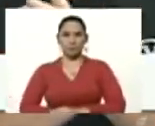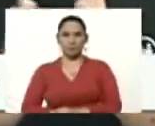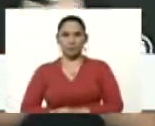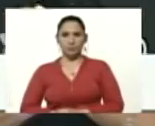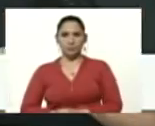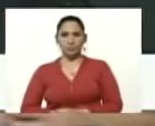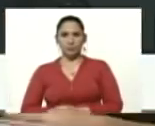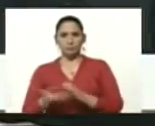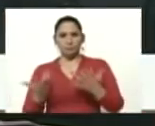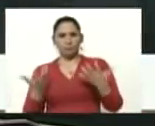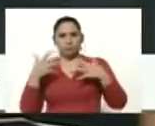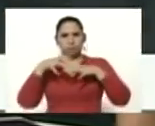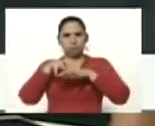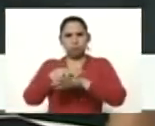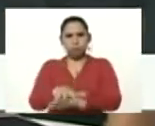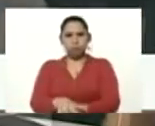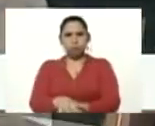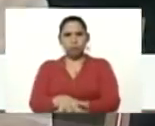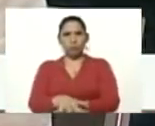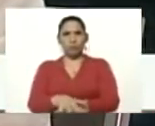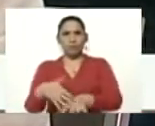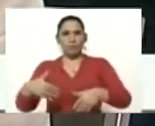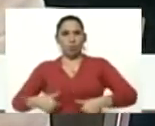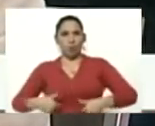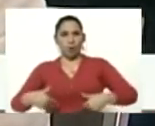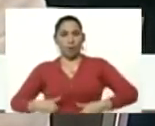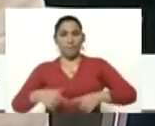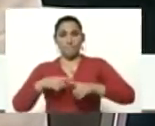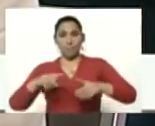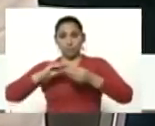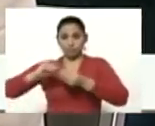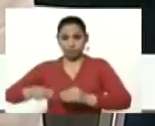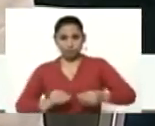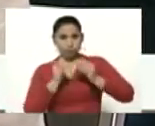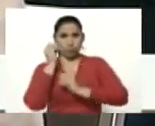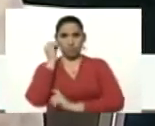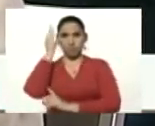Una combinación de esfuerzos para recuperar